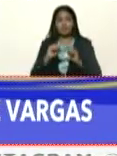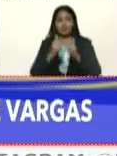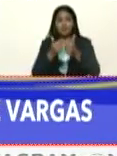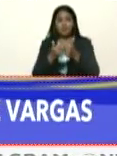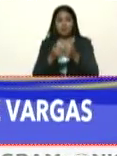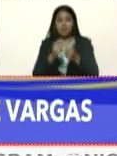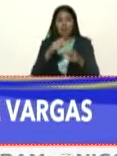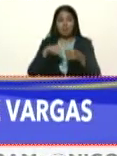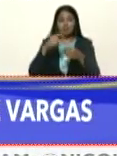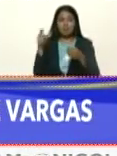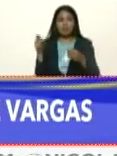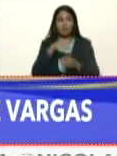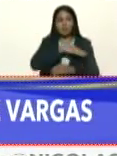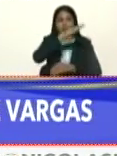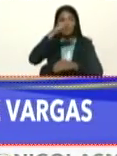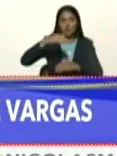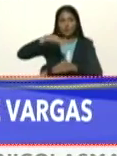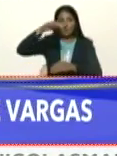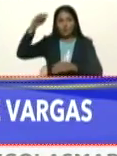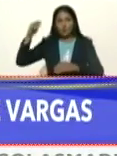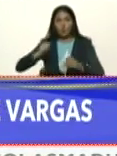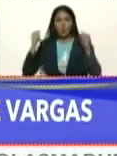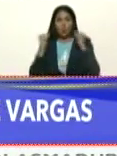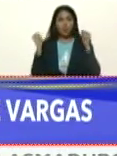los páramos congelados de Pisba,